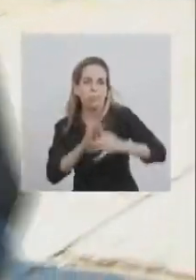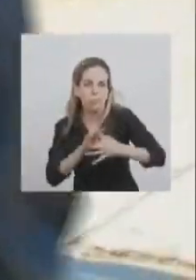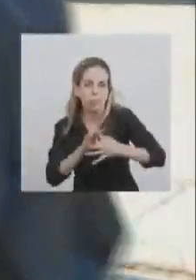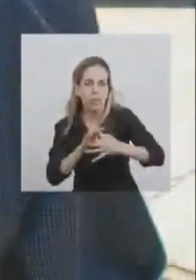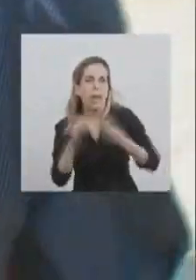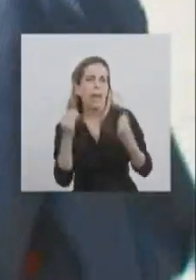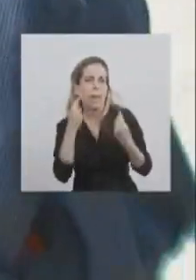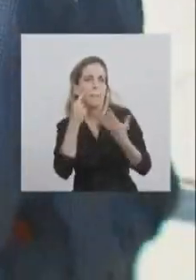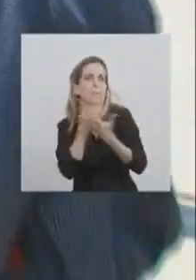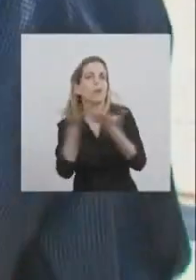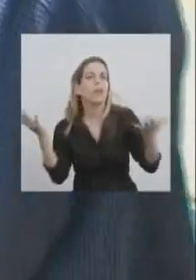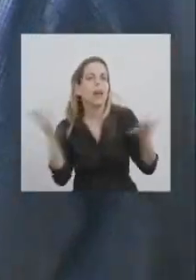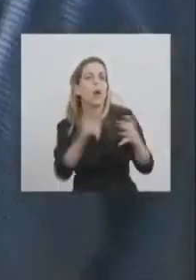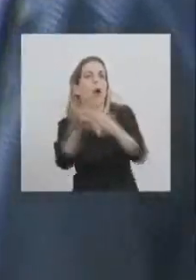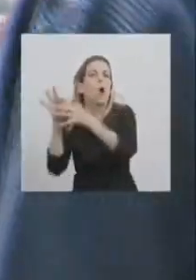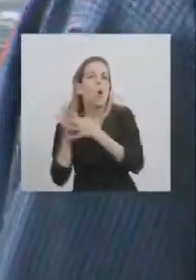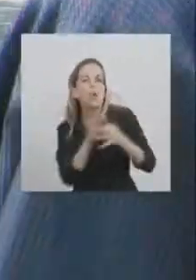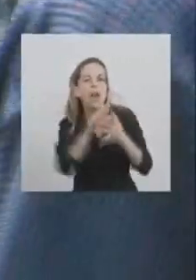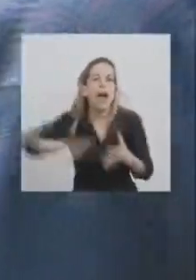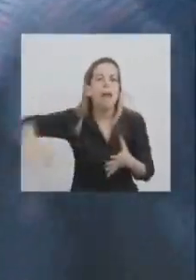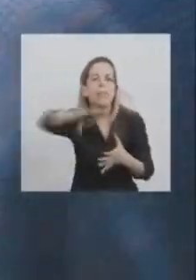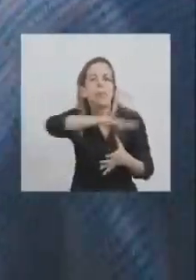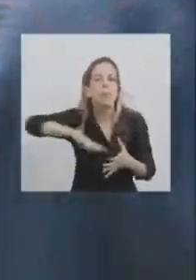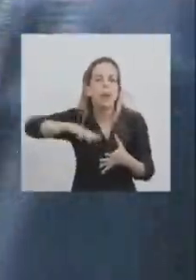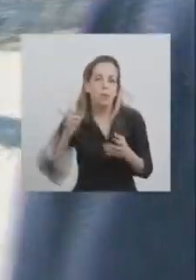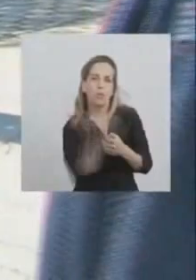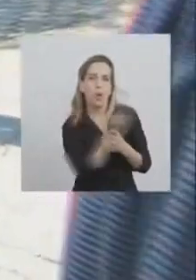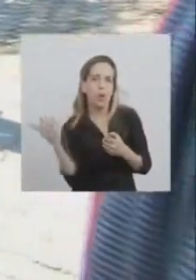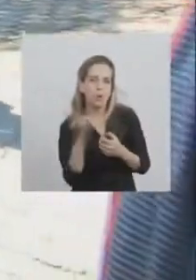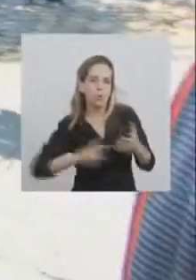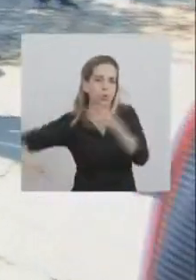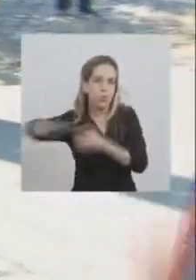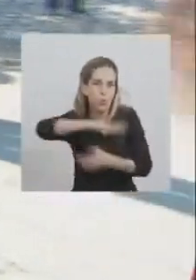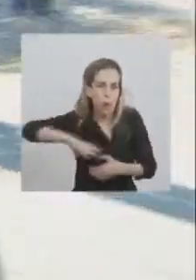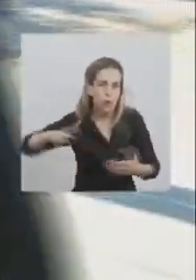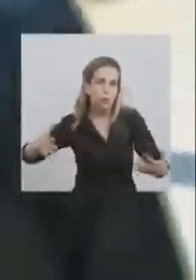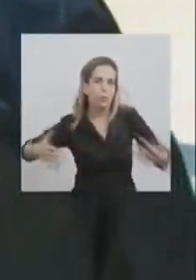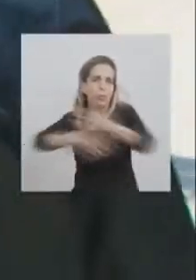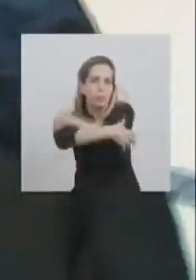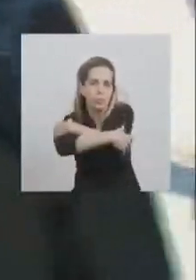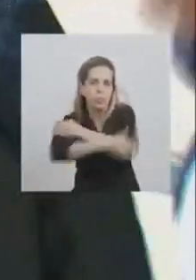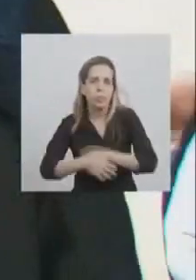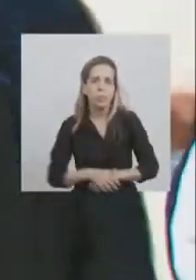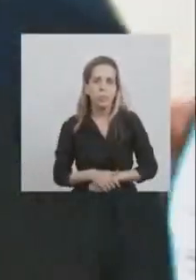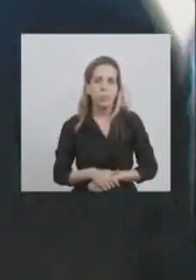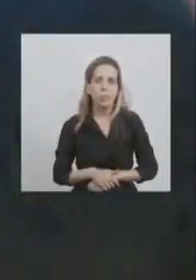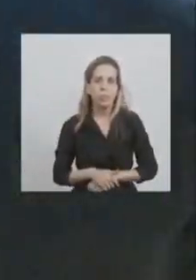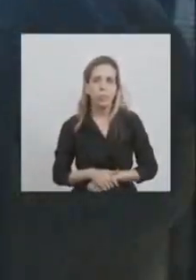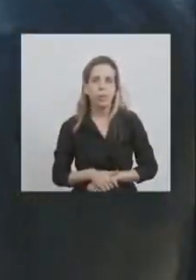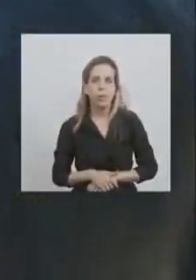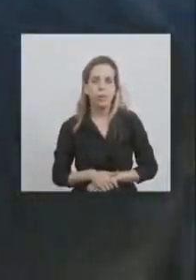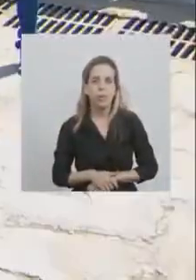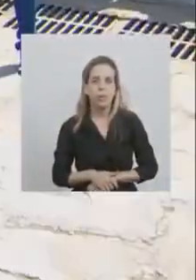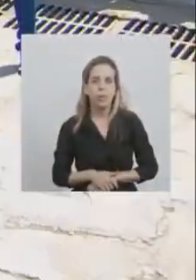y Argentina, miles de personas arribaron a Villazón para esperar el paso de Morales, que había pernoctado en La Quiaca, tras llegar vía